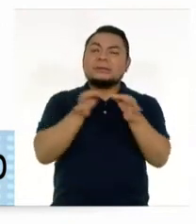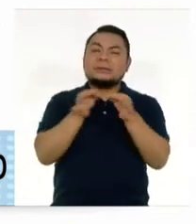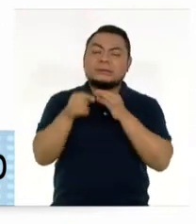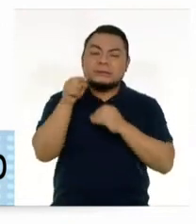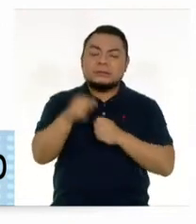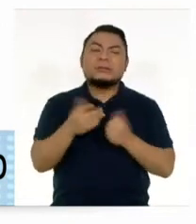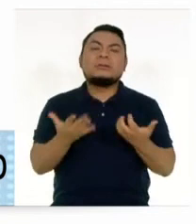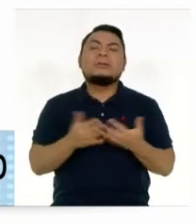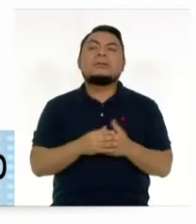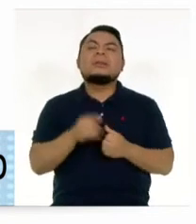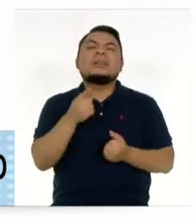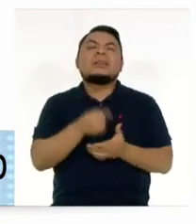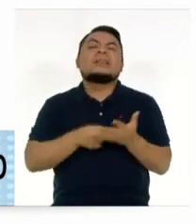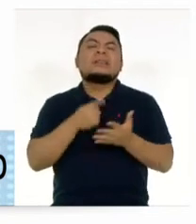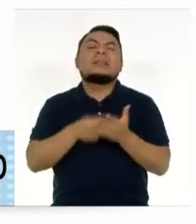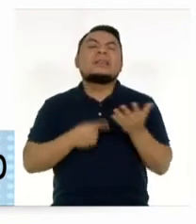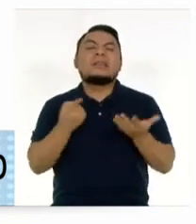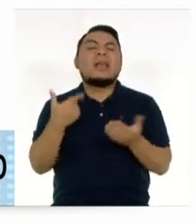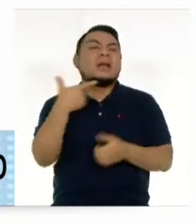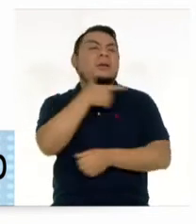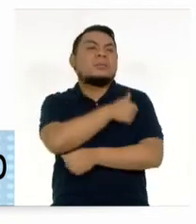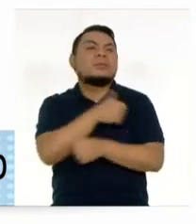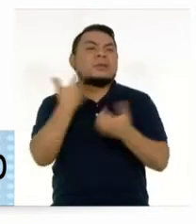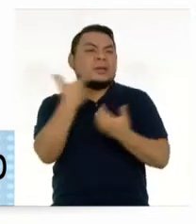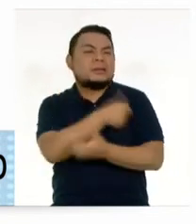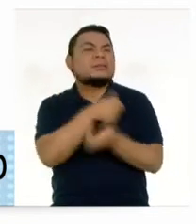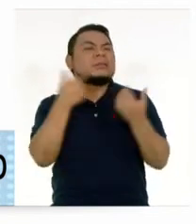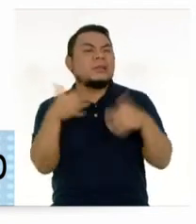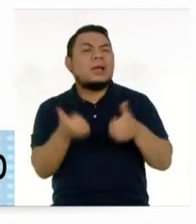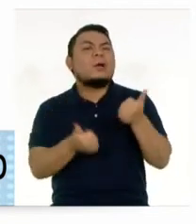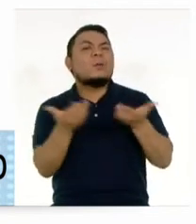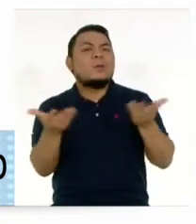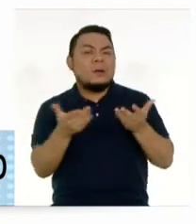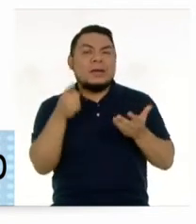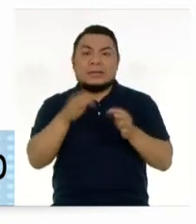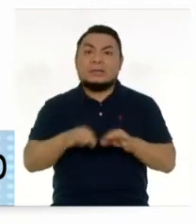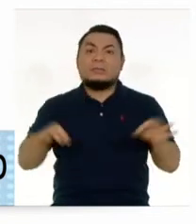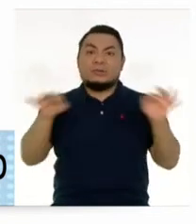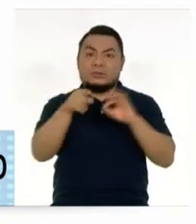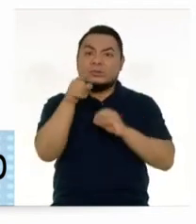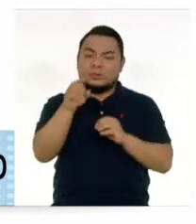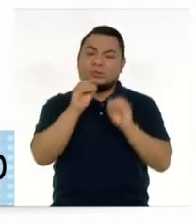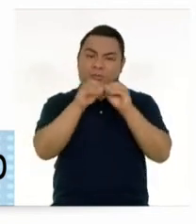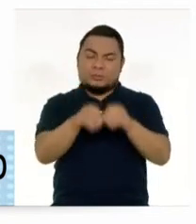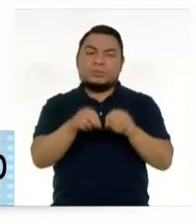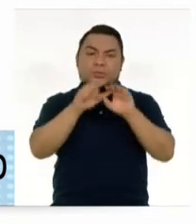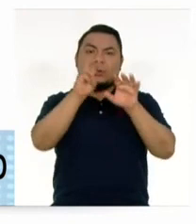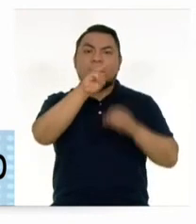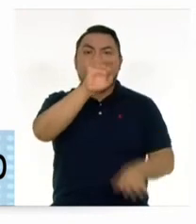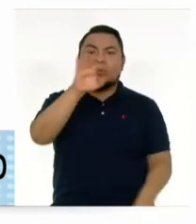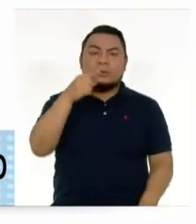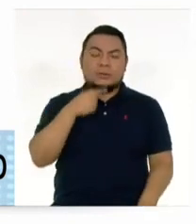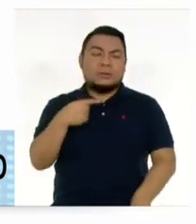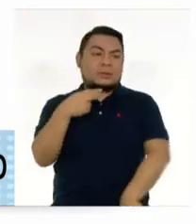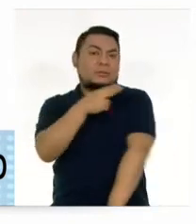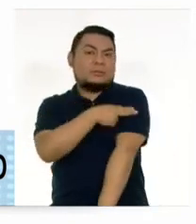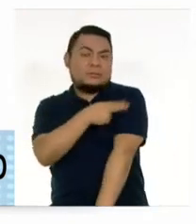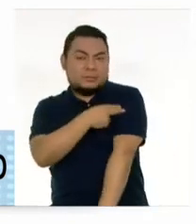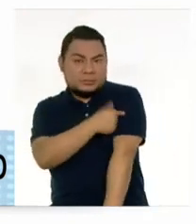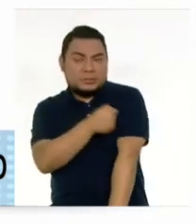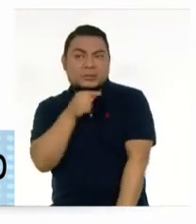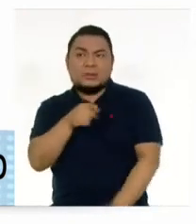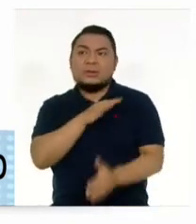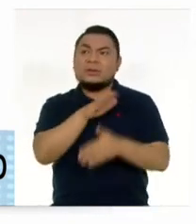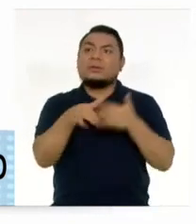por supuesto, es así, qué tipo de vacuna. Eso es muy importante, va usted a poder especificar en la página web, pongo el hombro y ahí pone